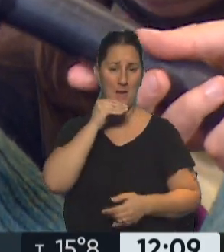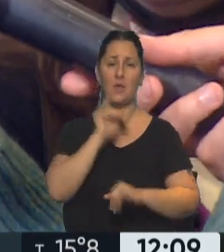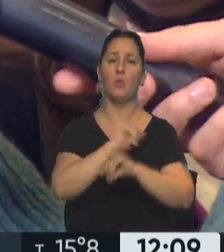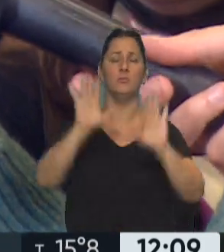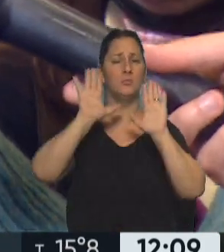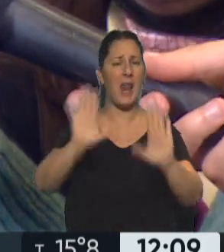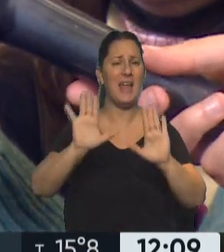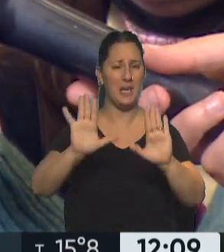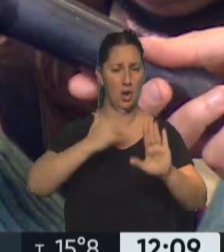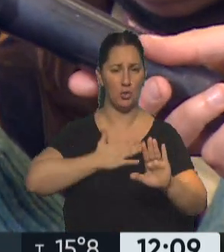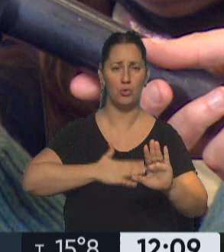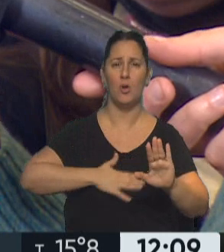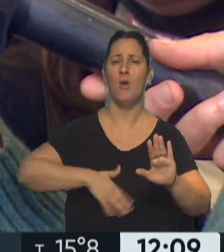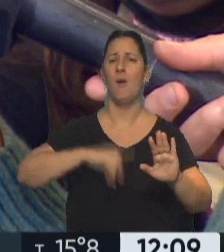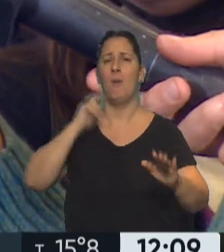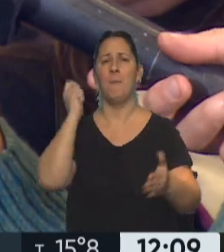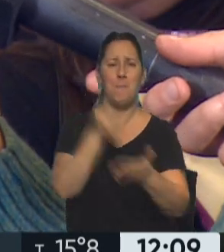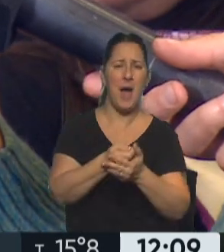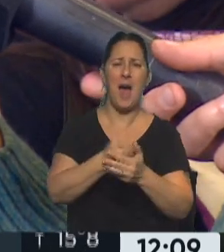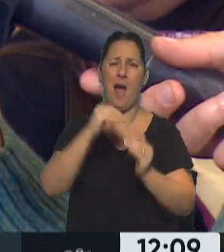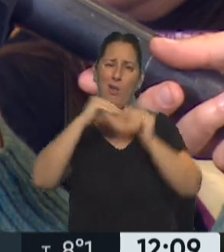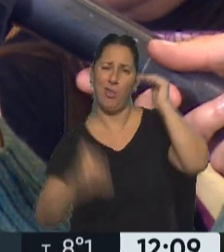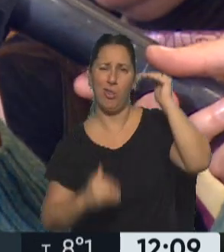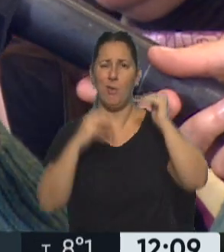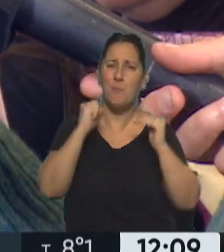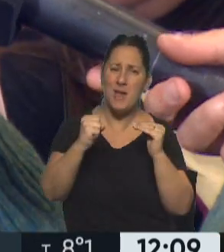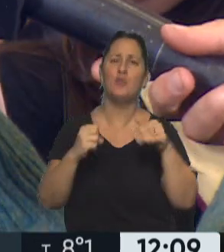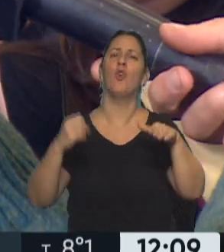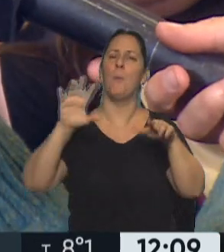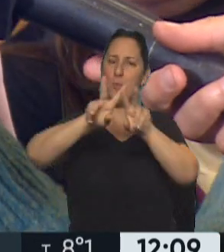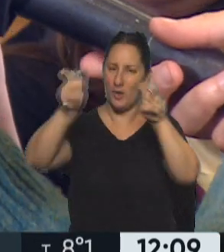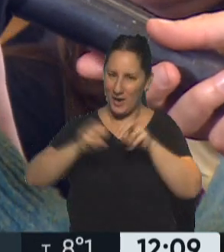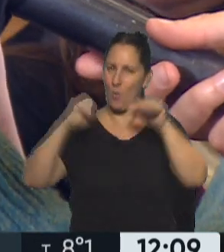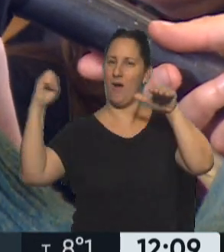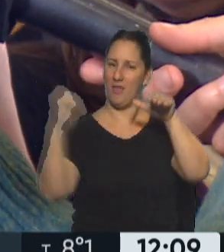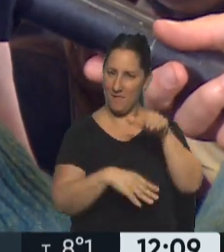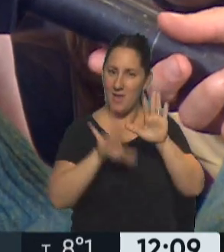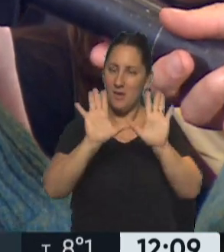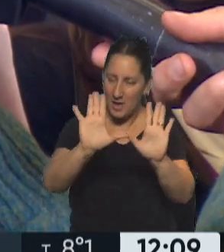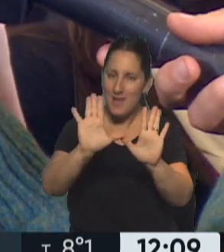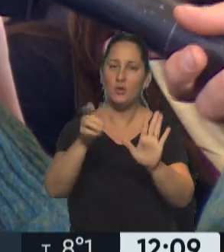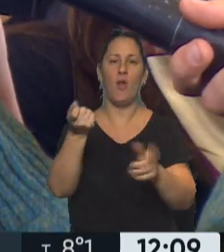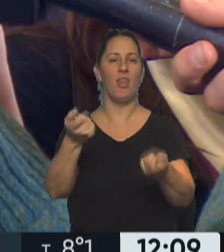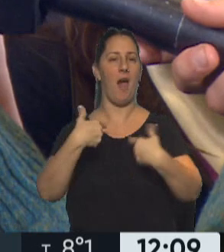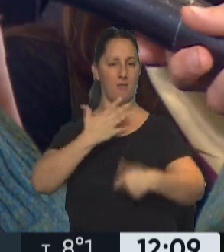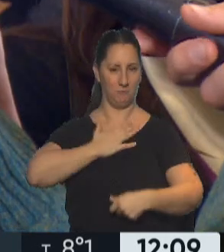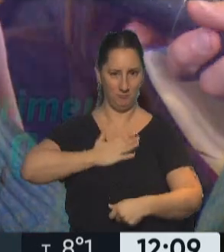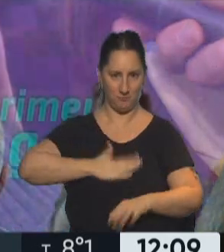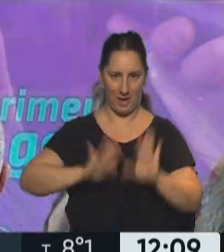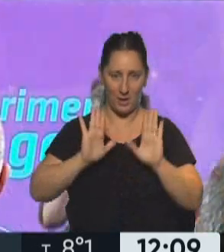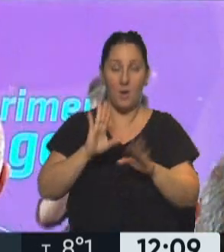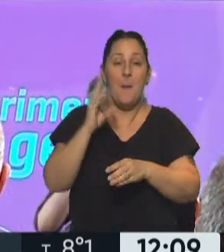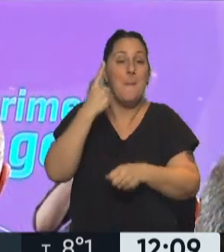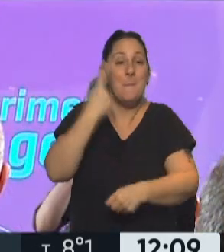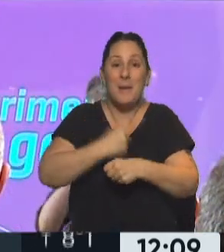serenar. Acá no va a haber ningún default en pesos, acá se van a reforzar reservas, esto nos da tranquilidad. Que es lo